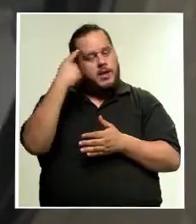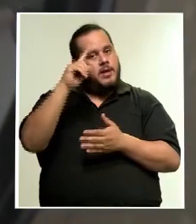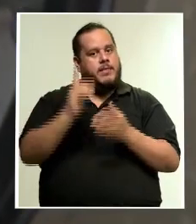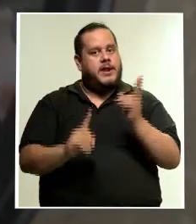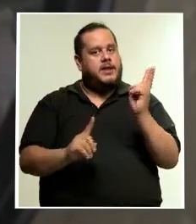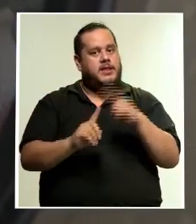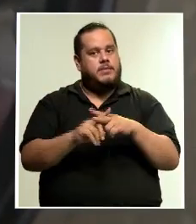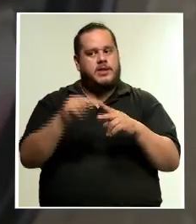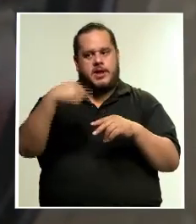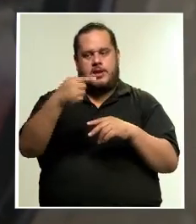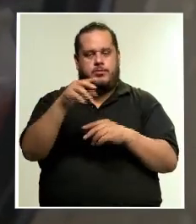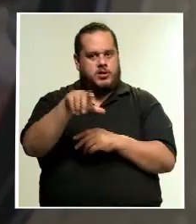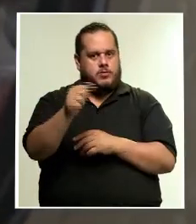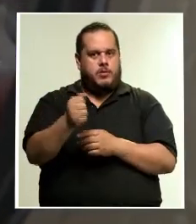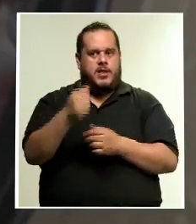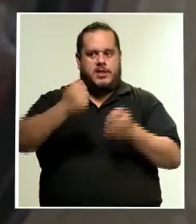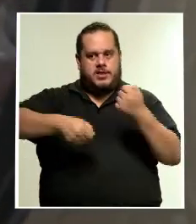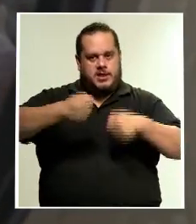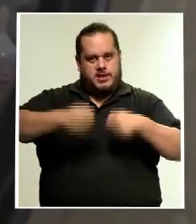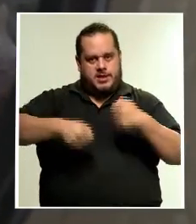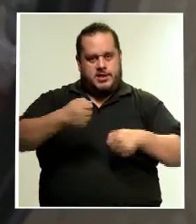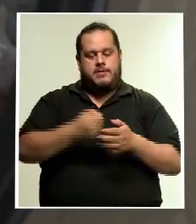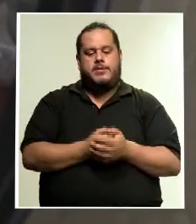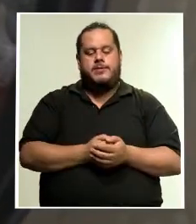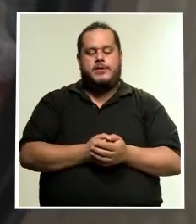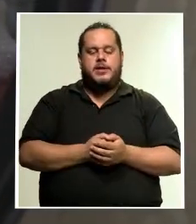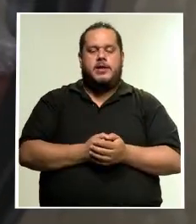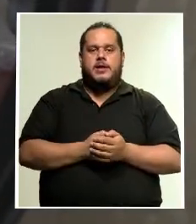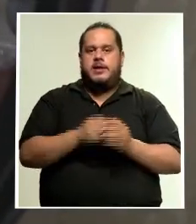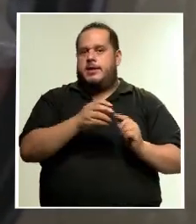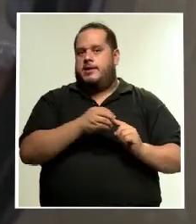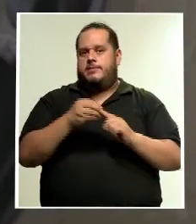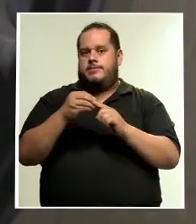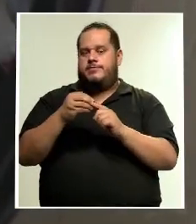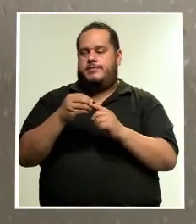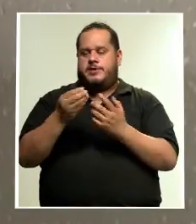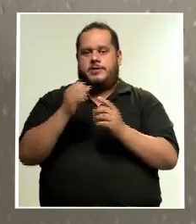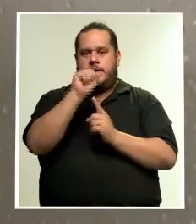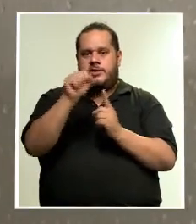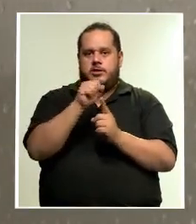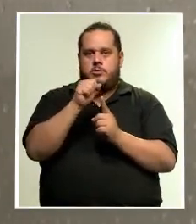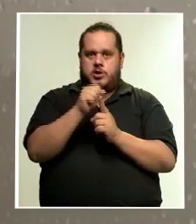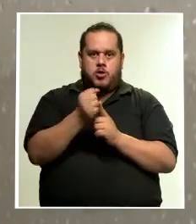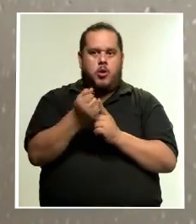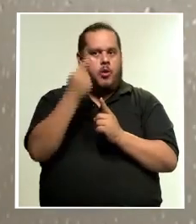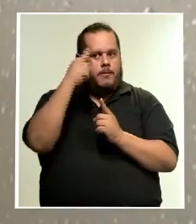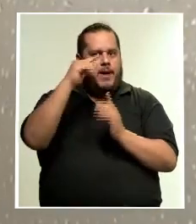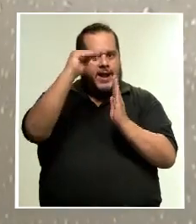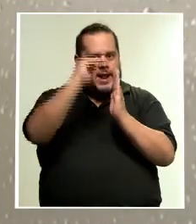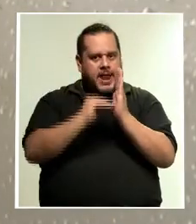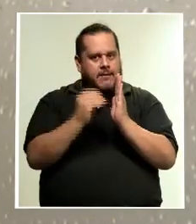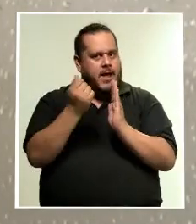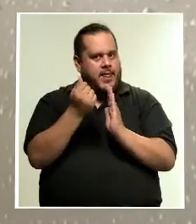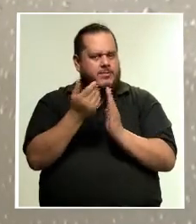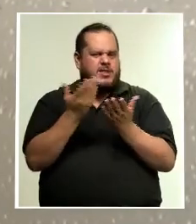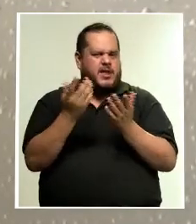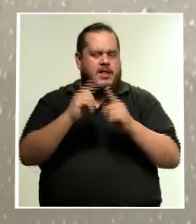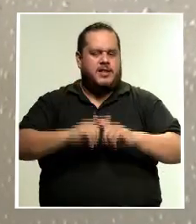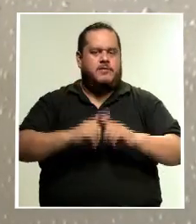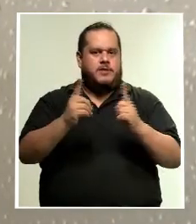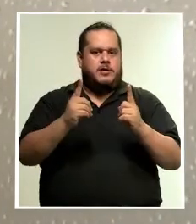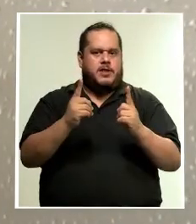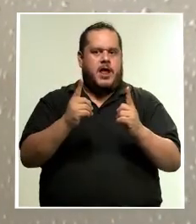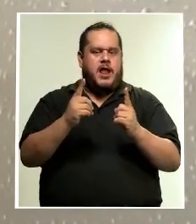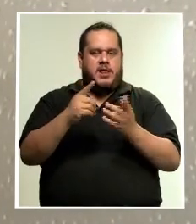el próximo mes de septiembre. El principal factor que explica la baja en el precio local es el diferencial de costos